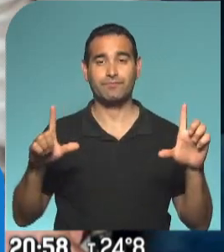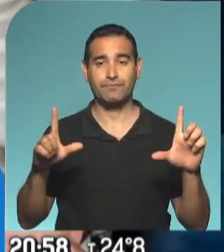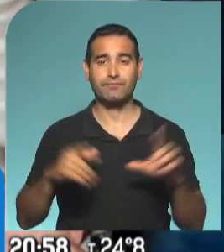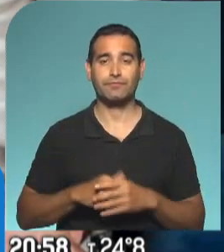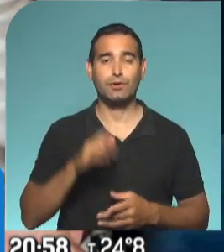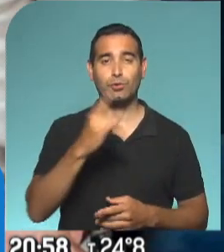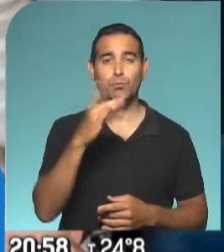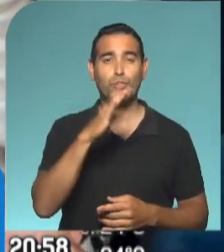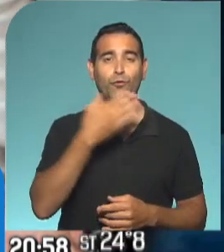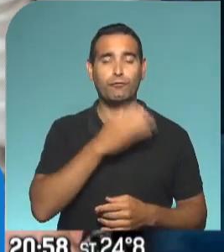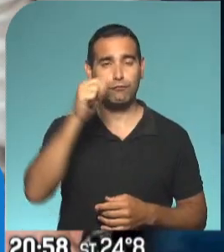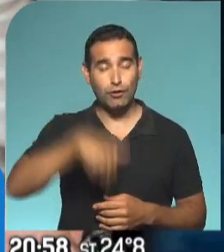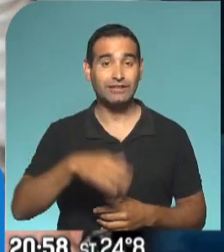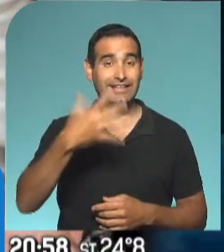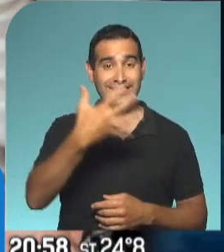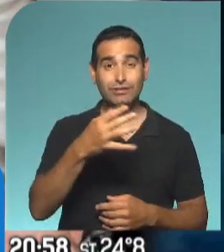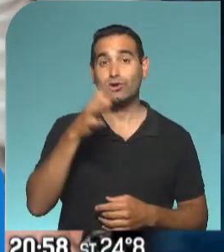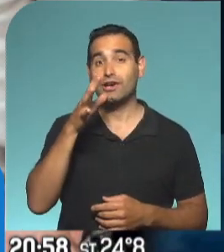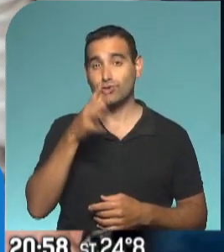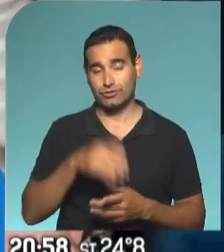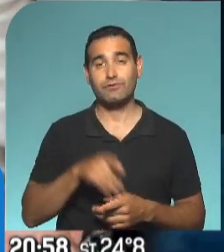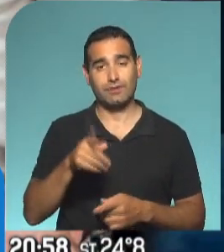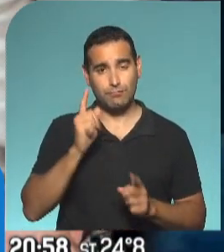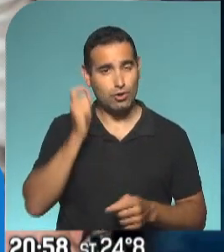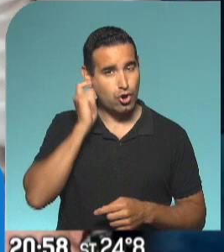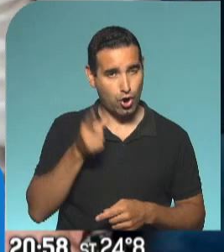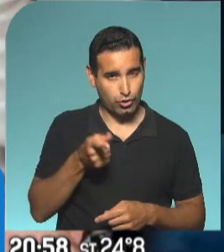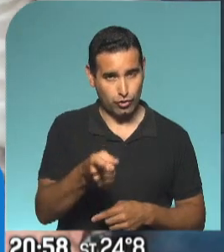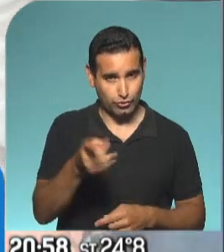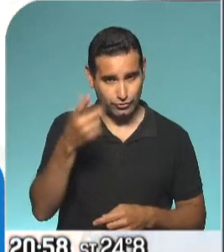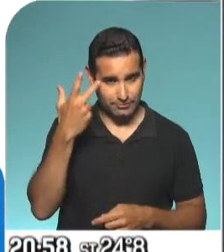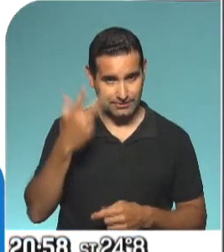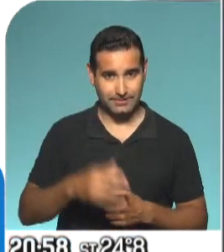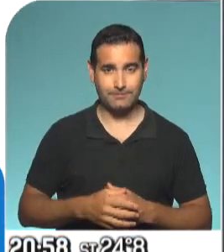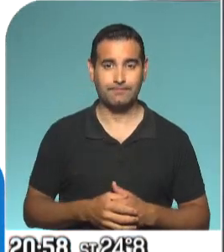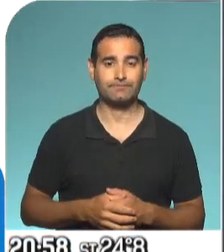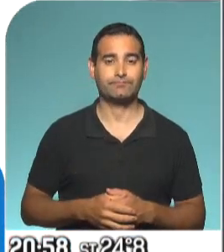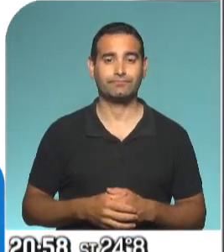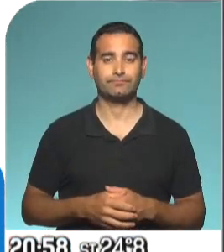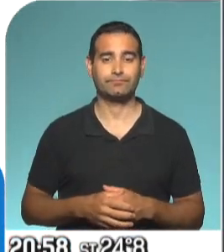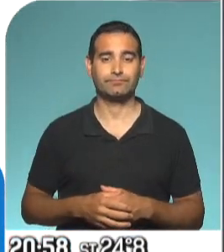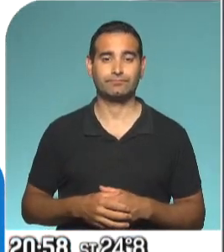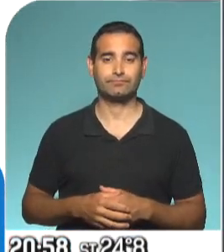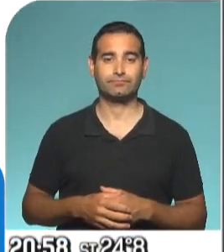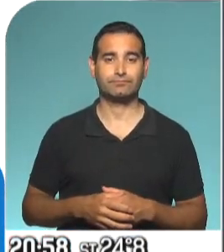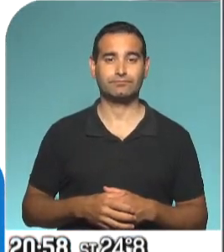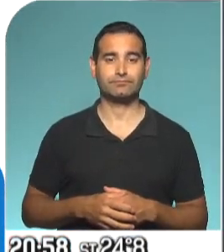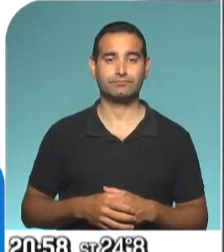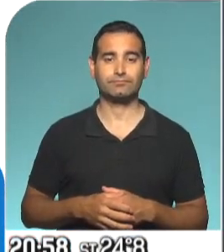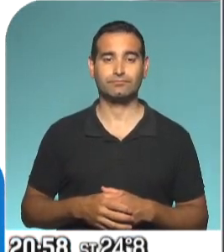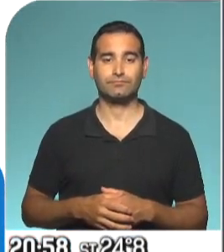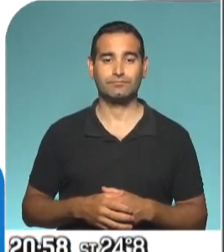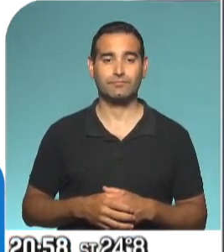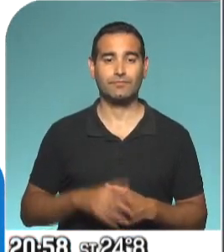justamente Buffon, ¿ves? El 514 le tocó y algún numerito más que tiene allí en su producción. Y a Iker